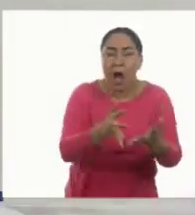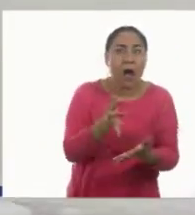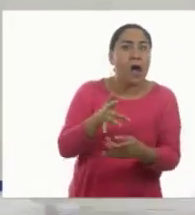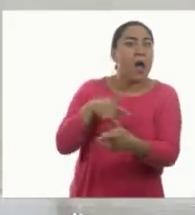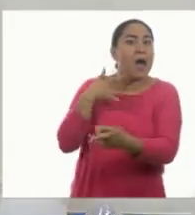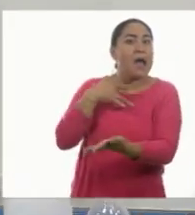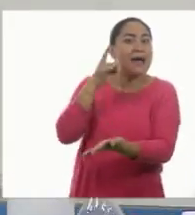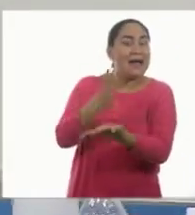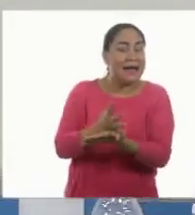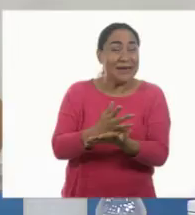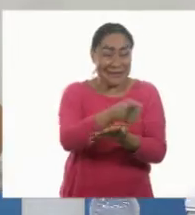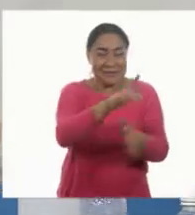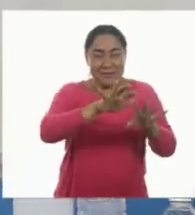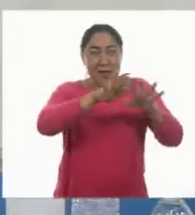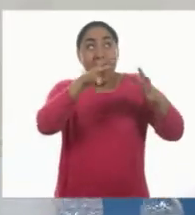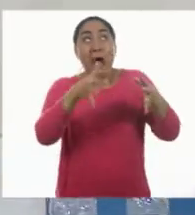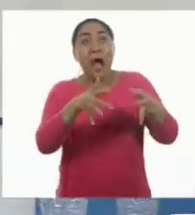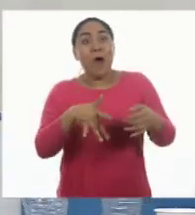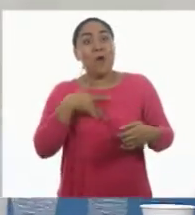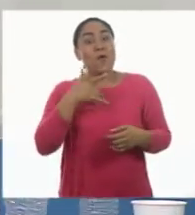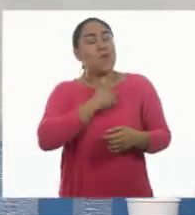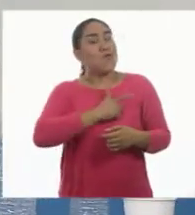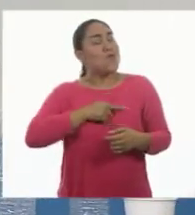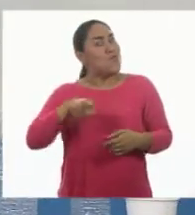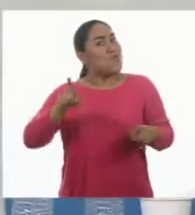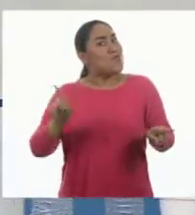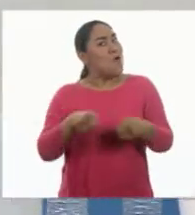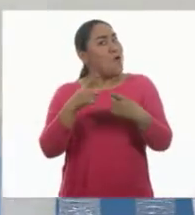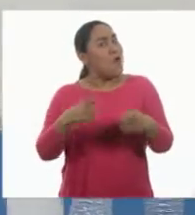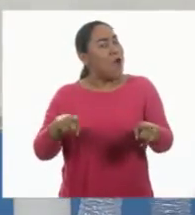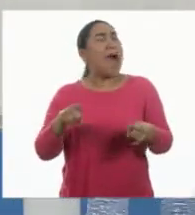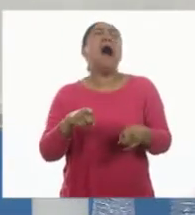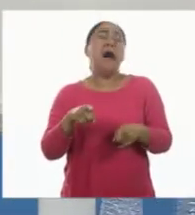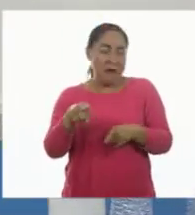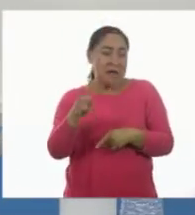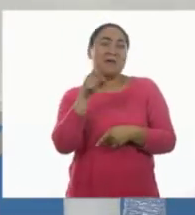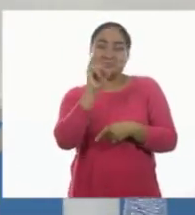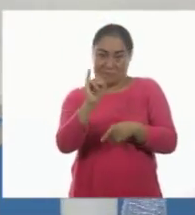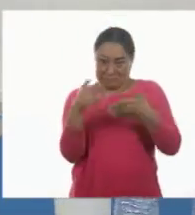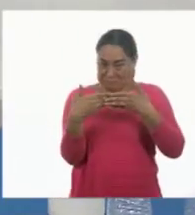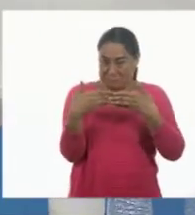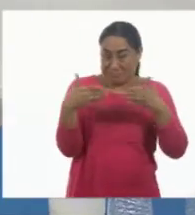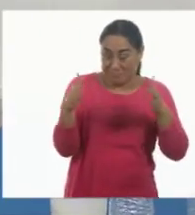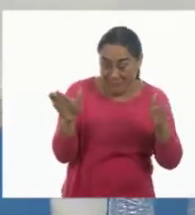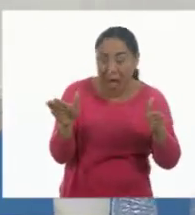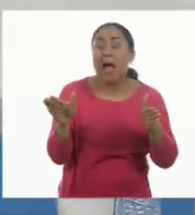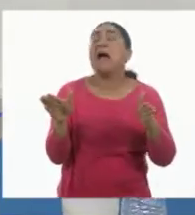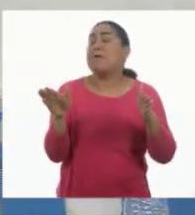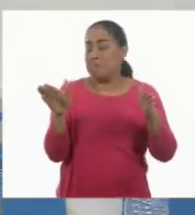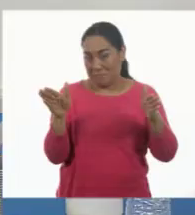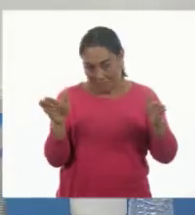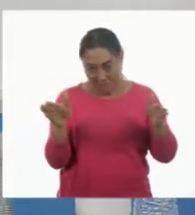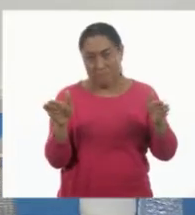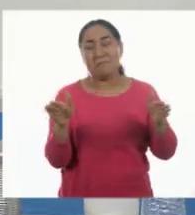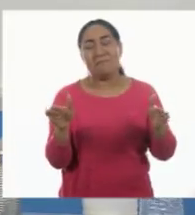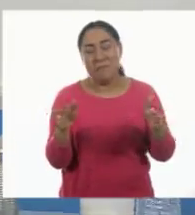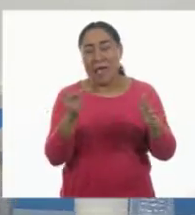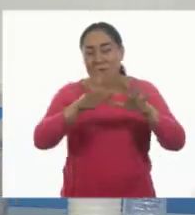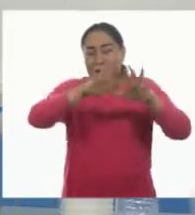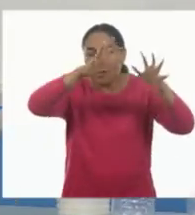Y el oráculo, como le gustaba mucho la música, dijo, a ellos sí los atiendo. Y se abrieron las puertas del